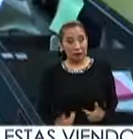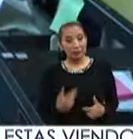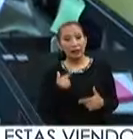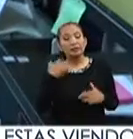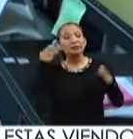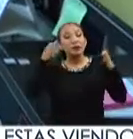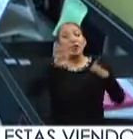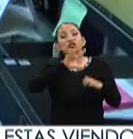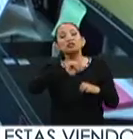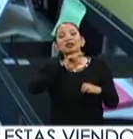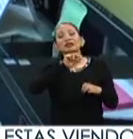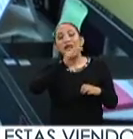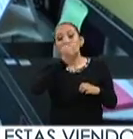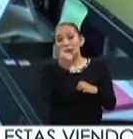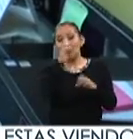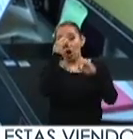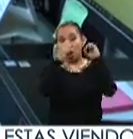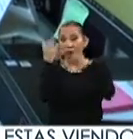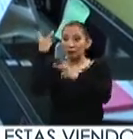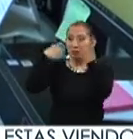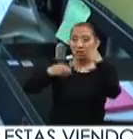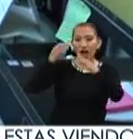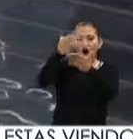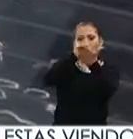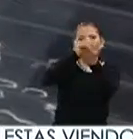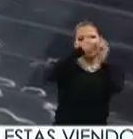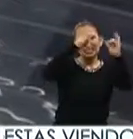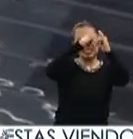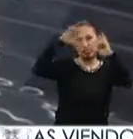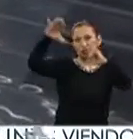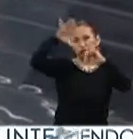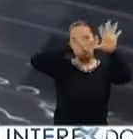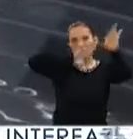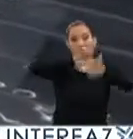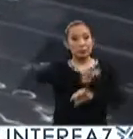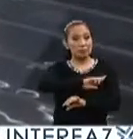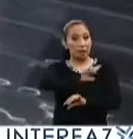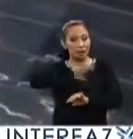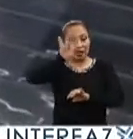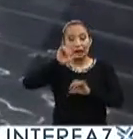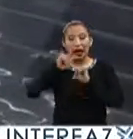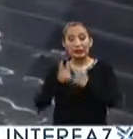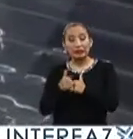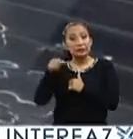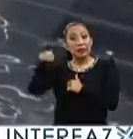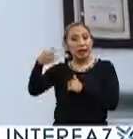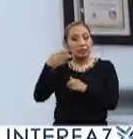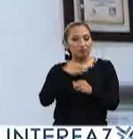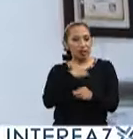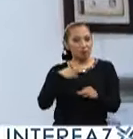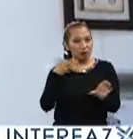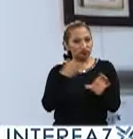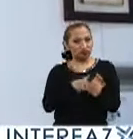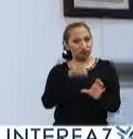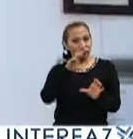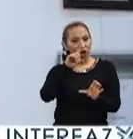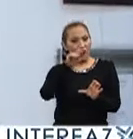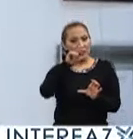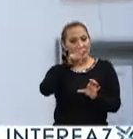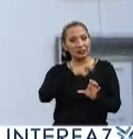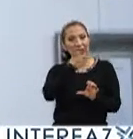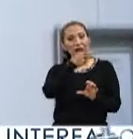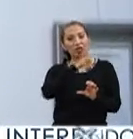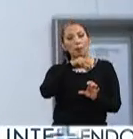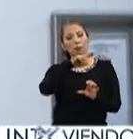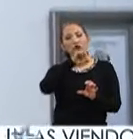se exponen 89 obras provenientes de colecciones institucionales y privadas, de artistas que han formado parte de esta institución como